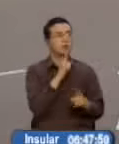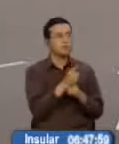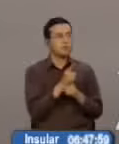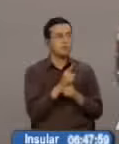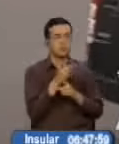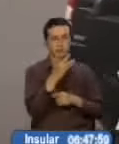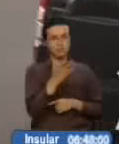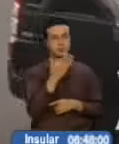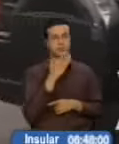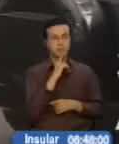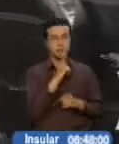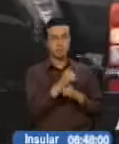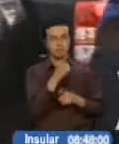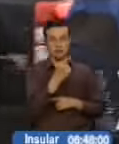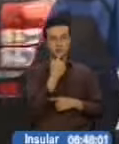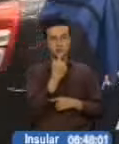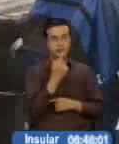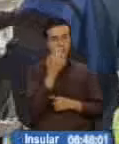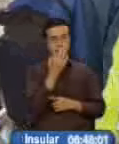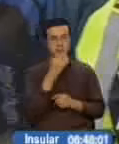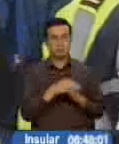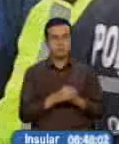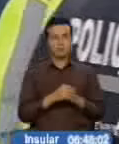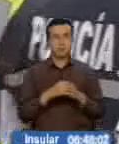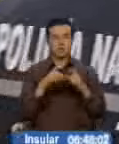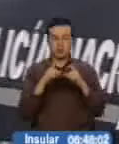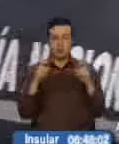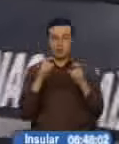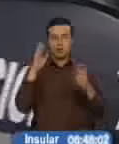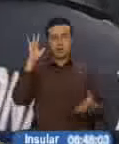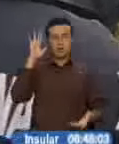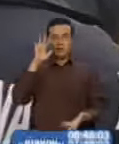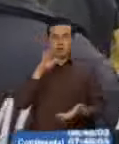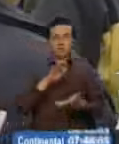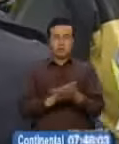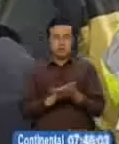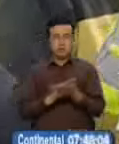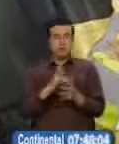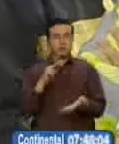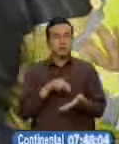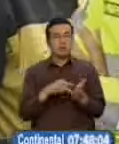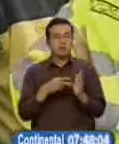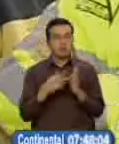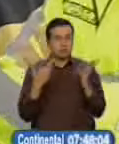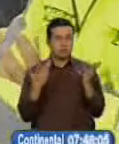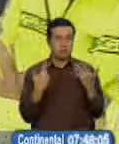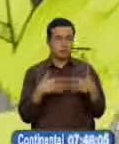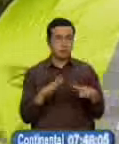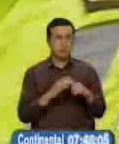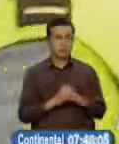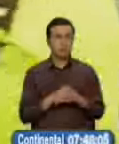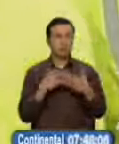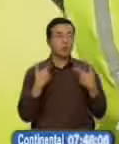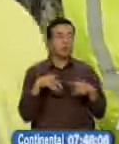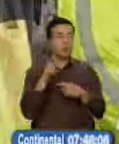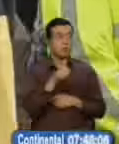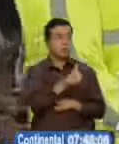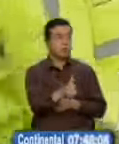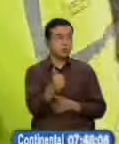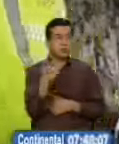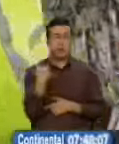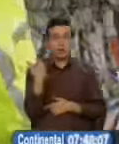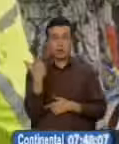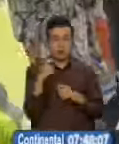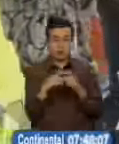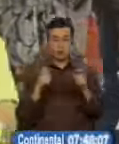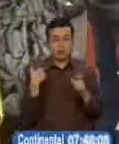como usted bien lo había manifestado, las entradas se han agotado, y eso da a entender que cualquier persona que no tenga